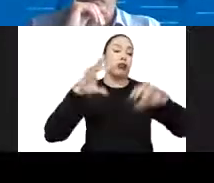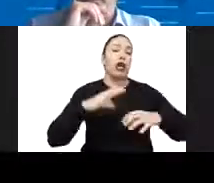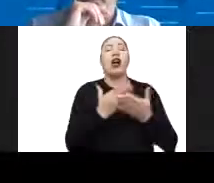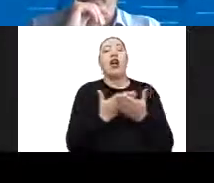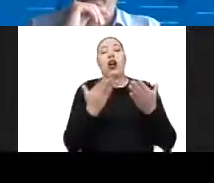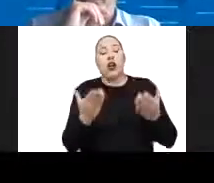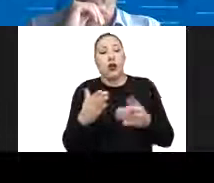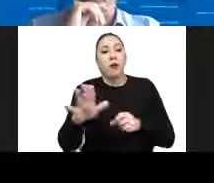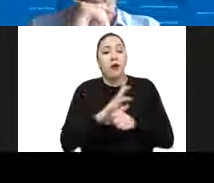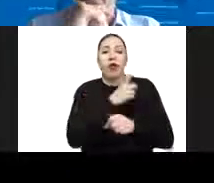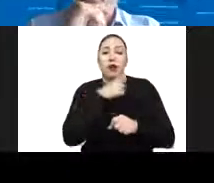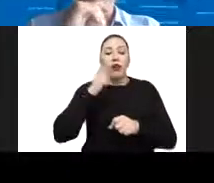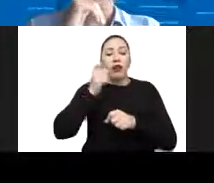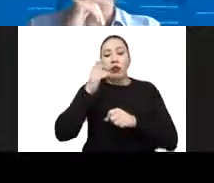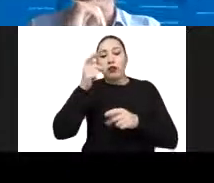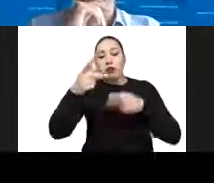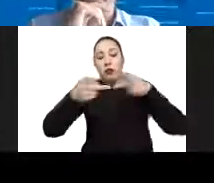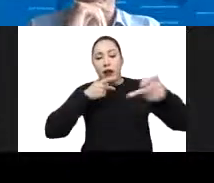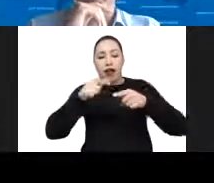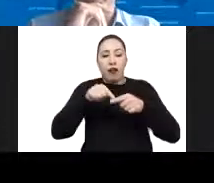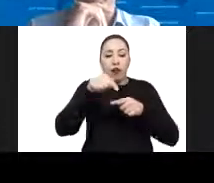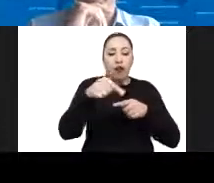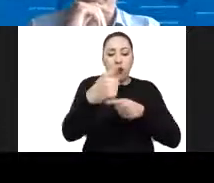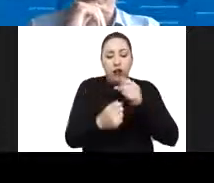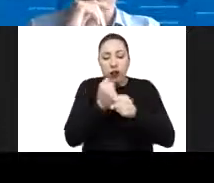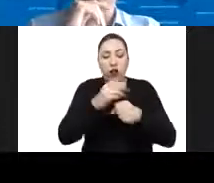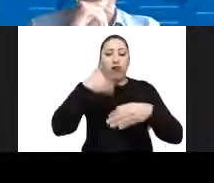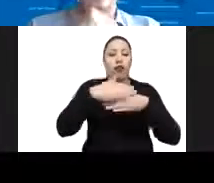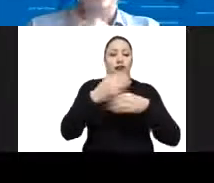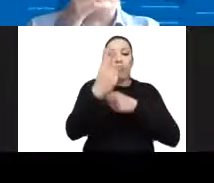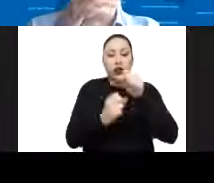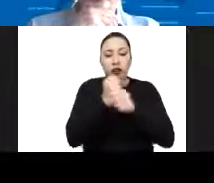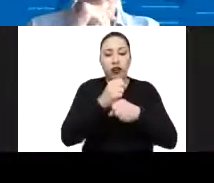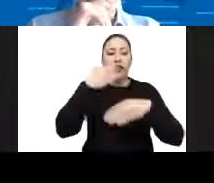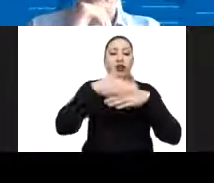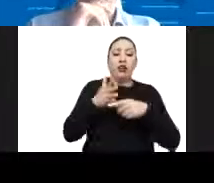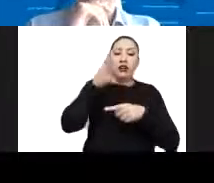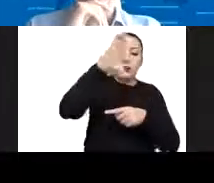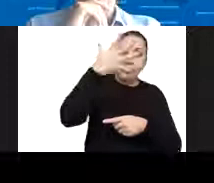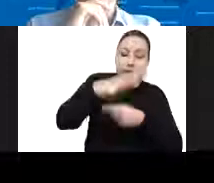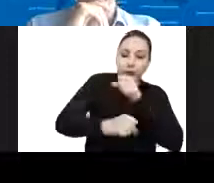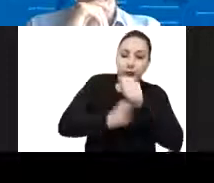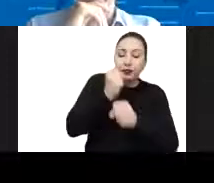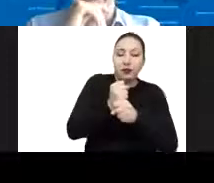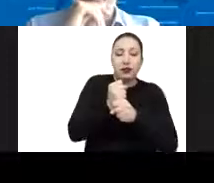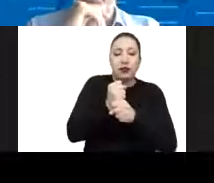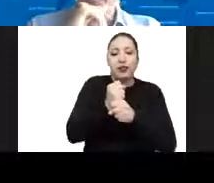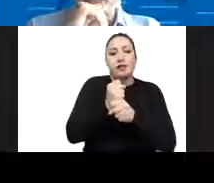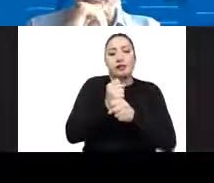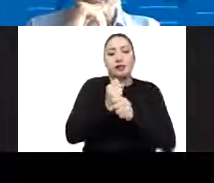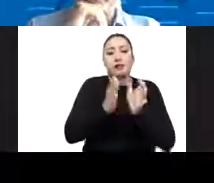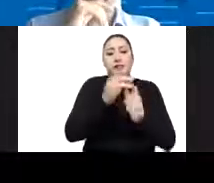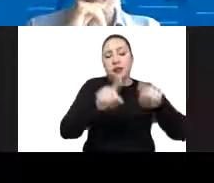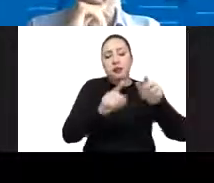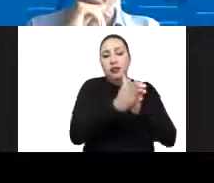el corto, mediano y largo plazo para mitigar y reducir esas vulnerabilidades. Es una planificación en donde se habla de flexibilidad en